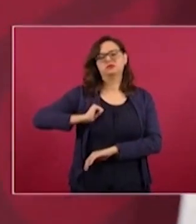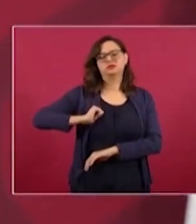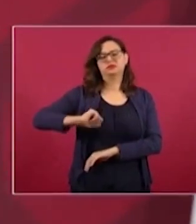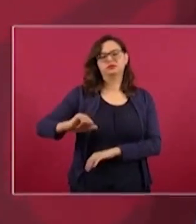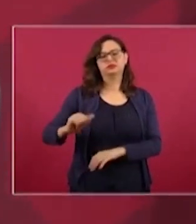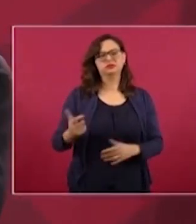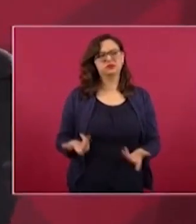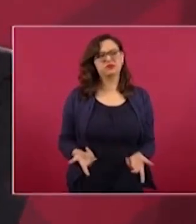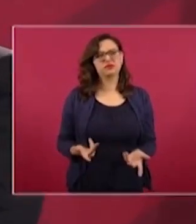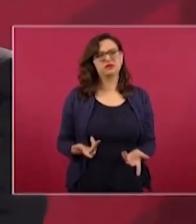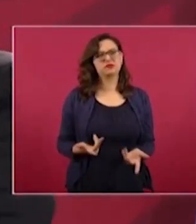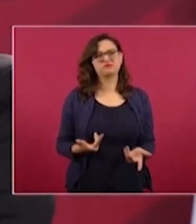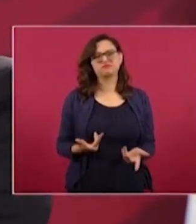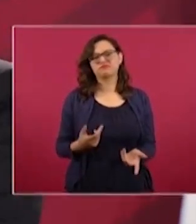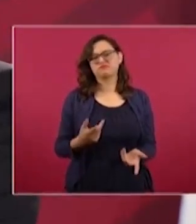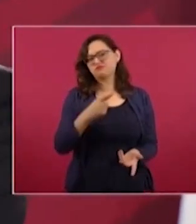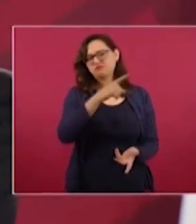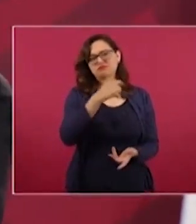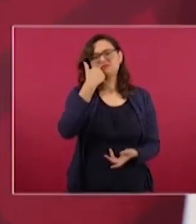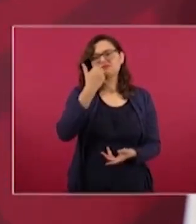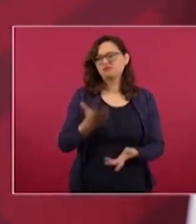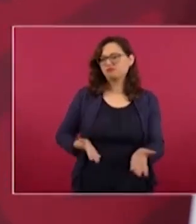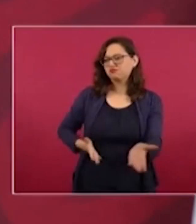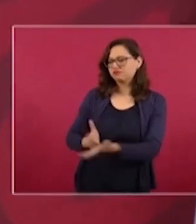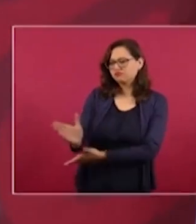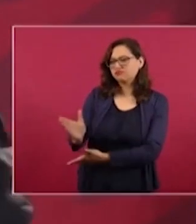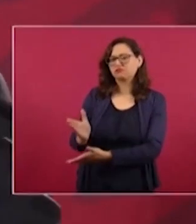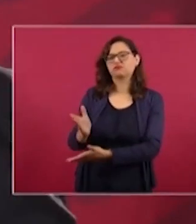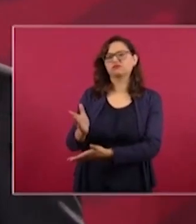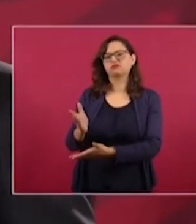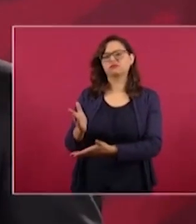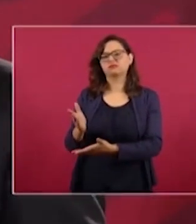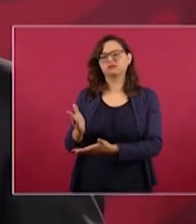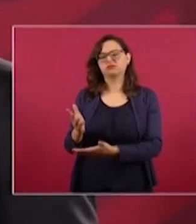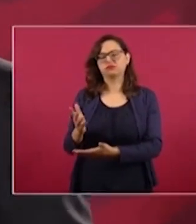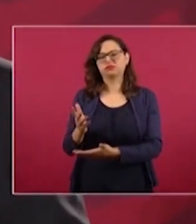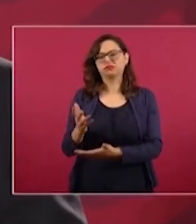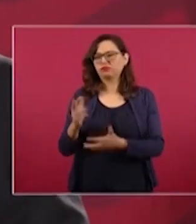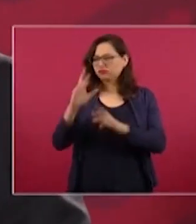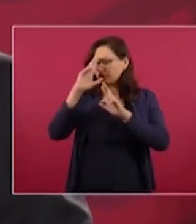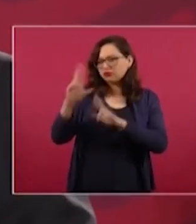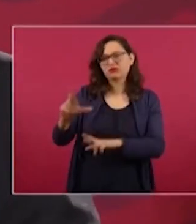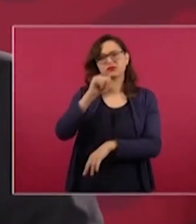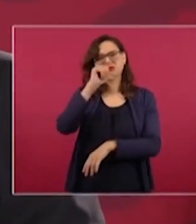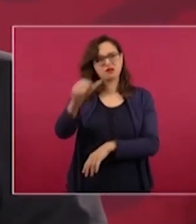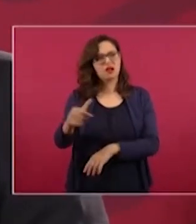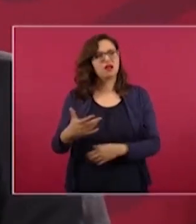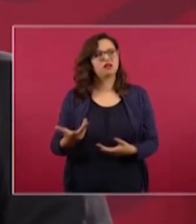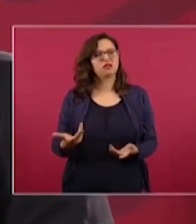de intervencionismo d y falta de respeto